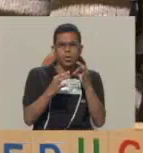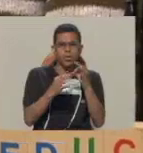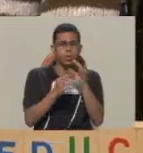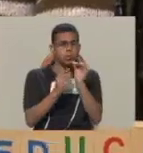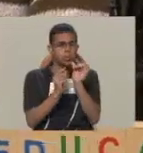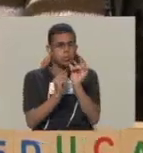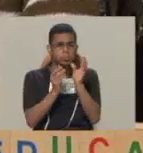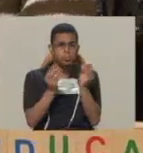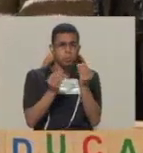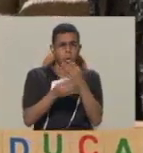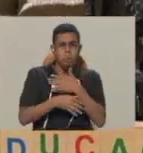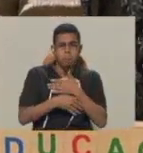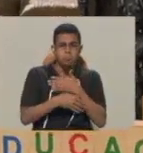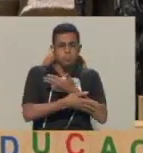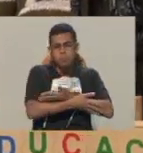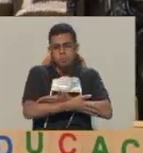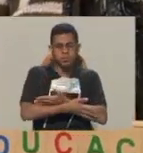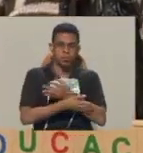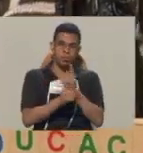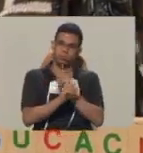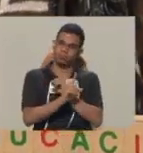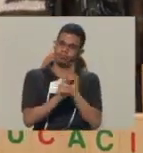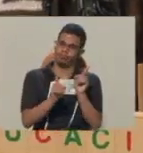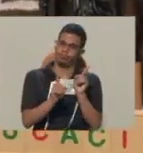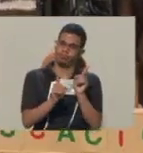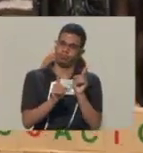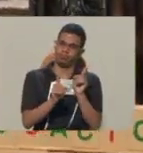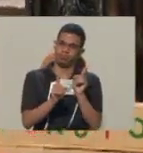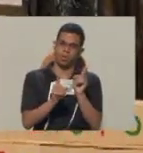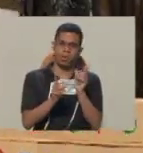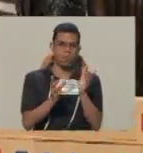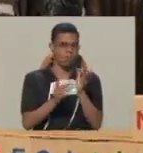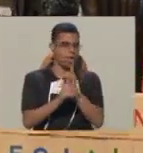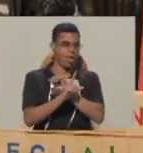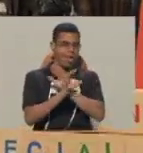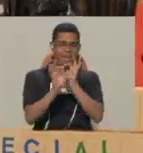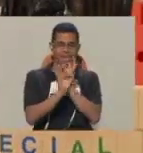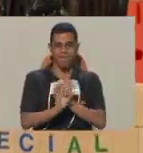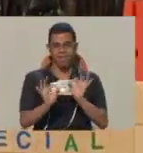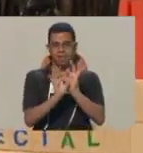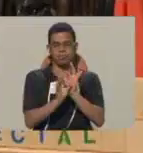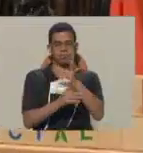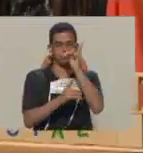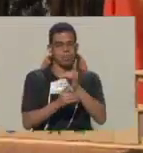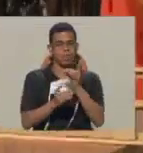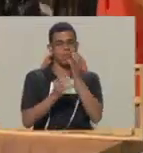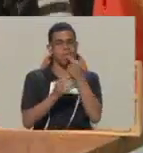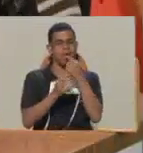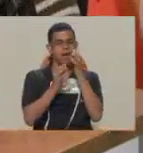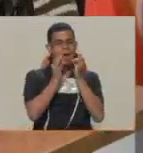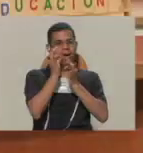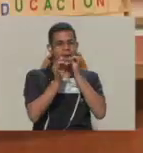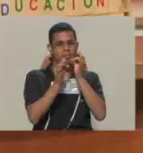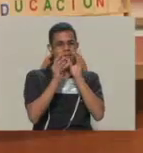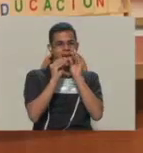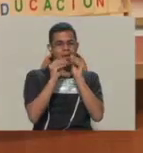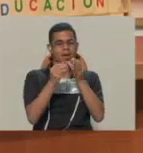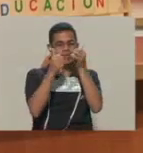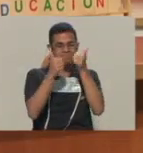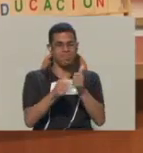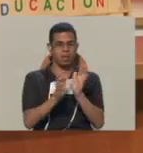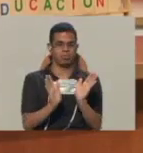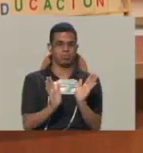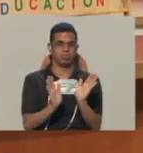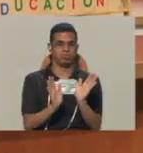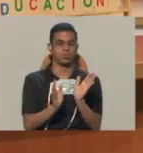no hablarle chiquitico como a veces hacemos en casa, ¿verdad? Cotidianamente, el bebecito, no, debemos hablarle correctamente y hacer